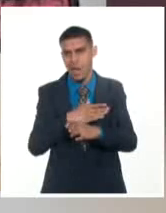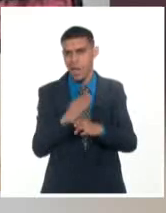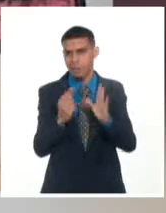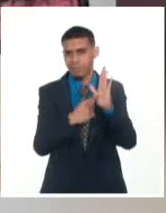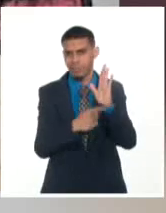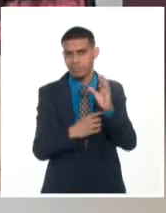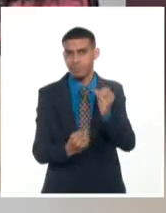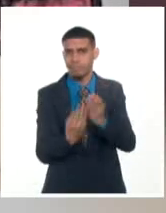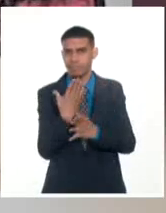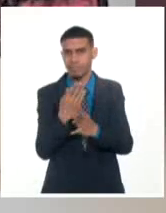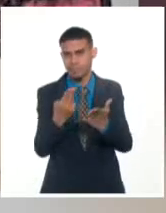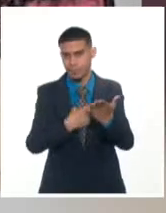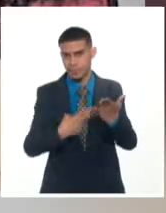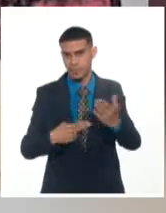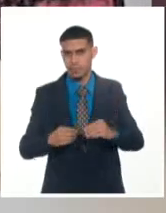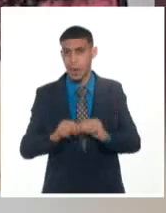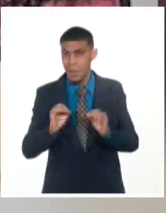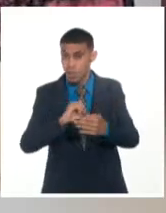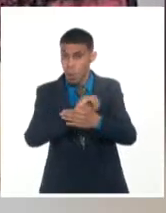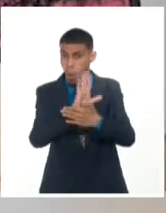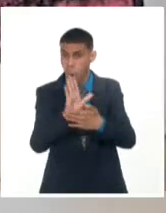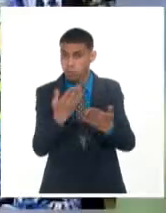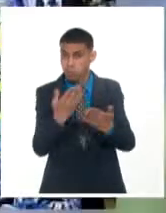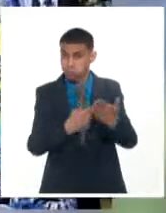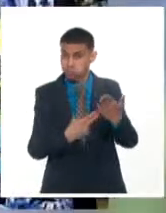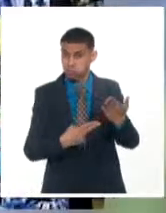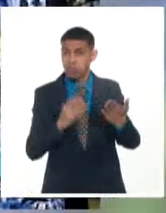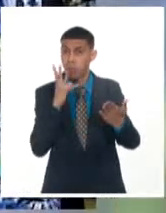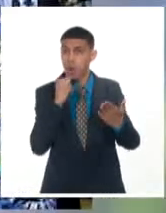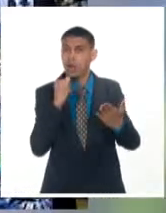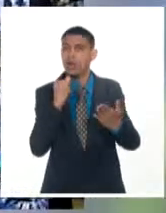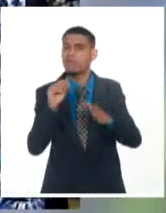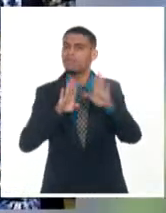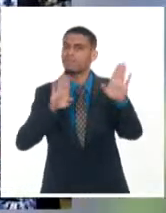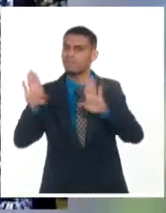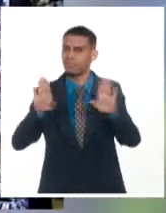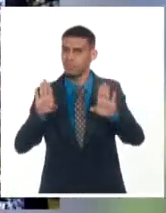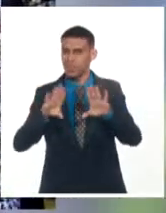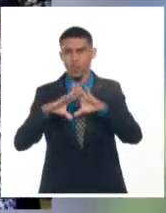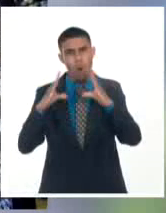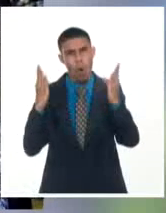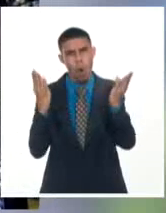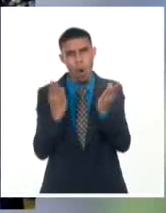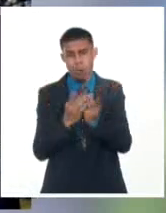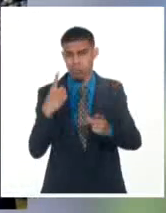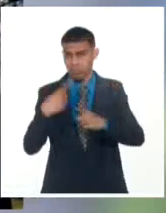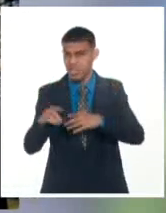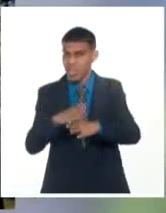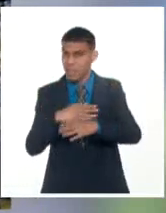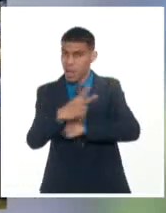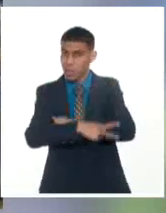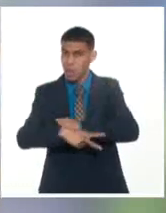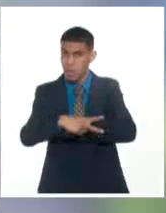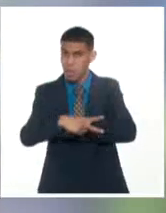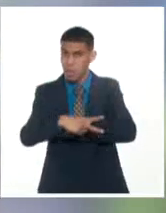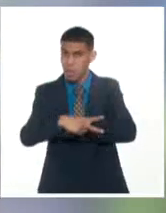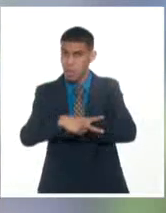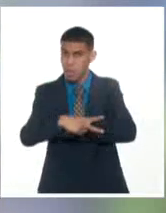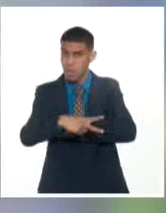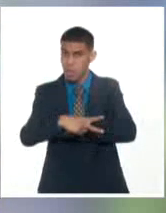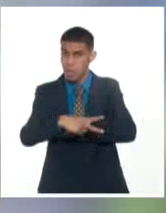temáticas. Las obras de Zaida se encuentran expuestas en importantes galerías de todo el mundo y cuenta con varios premios a nivel nacional e